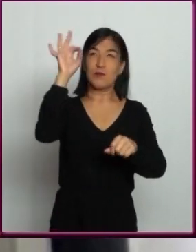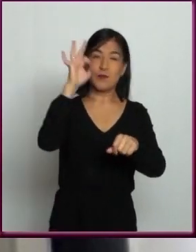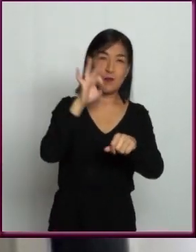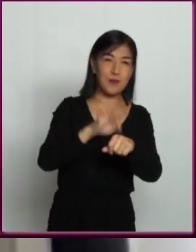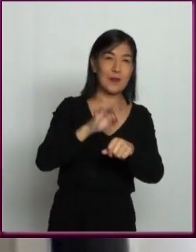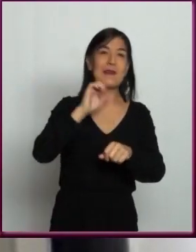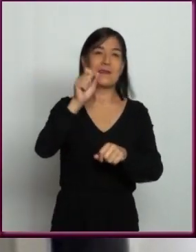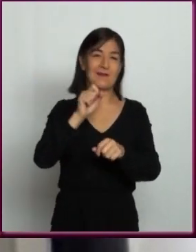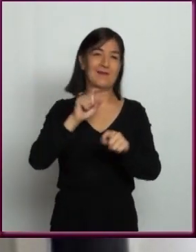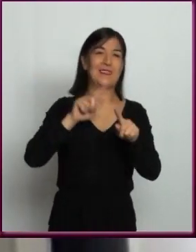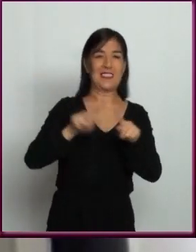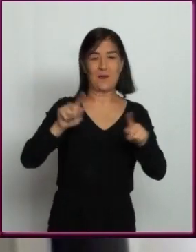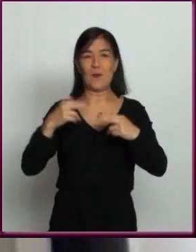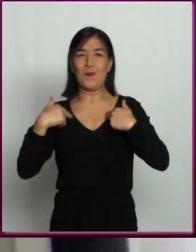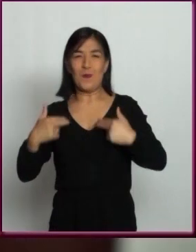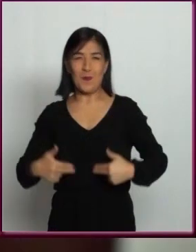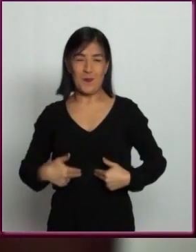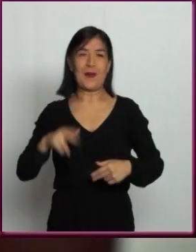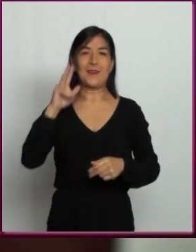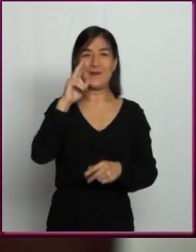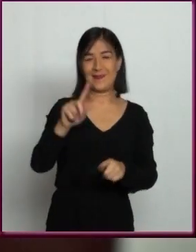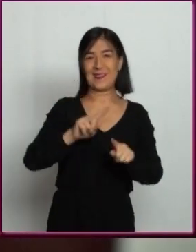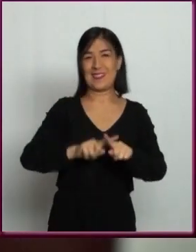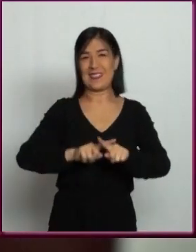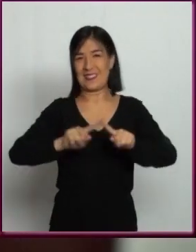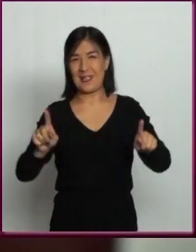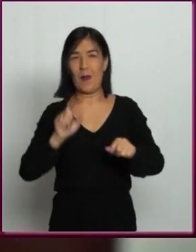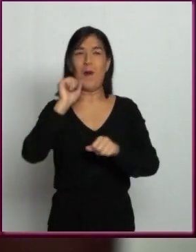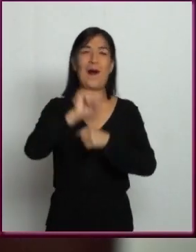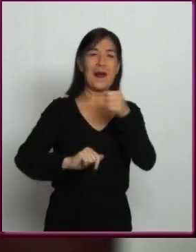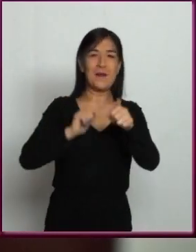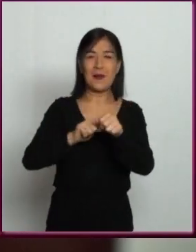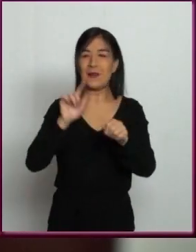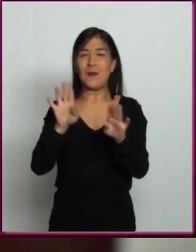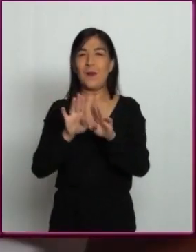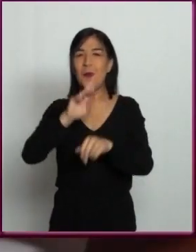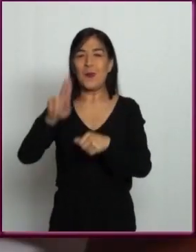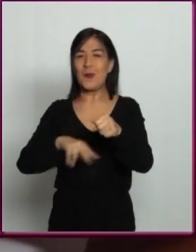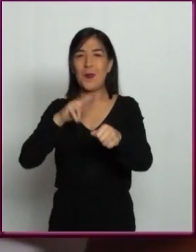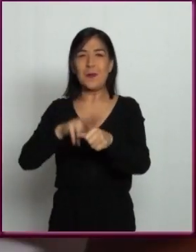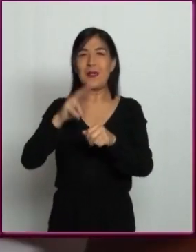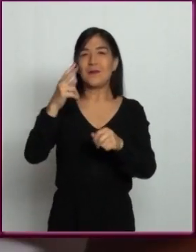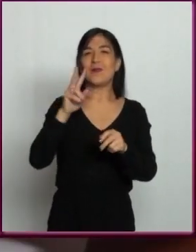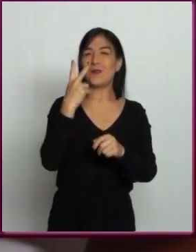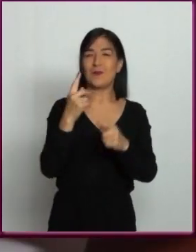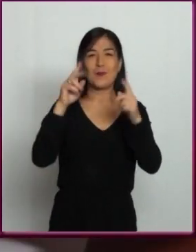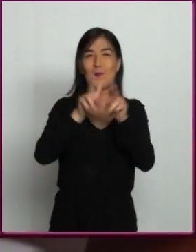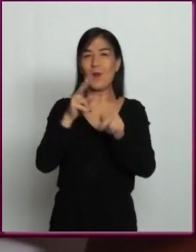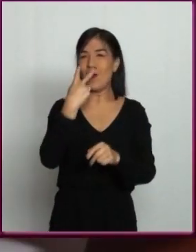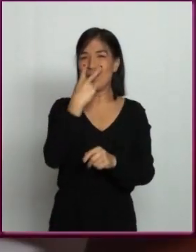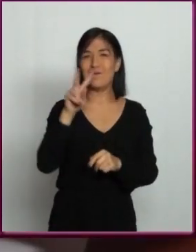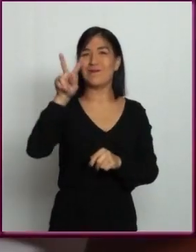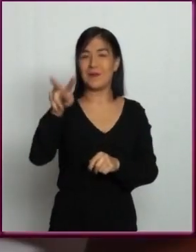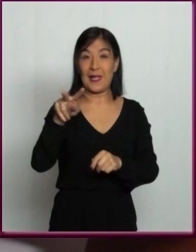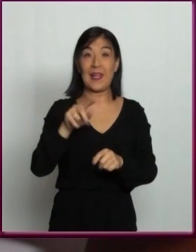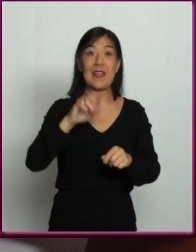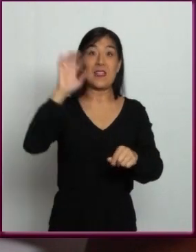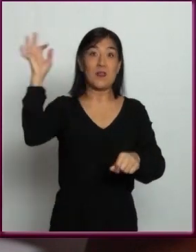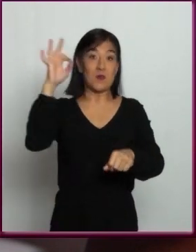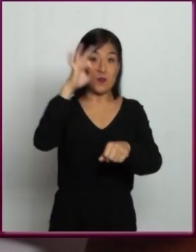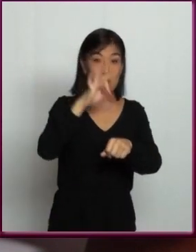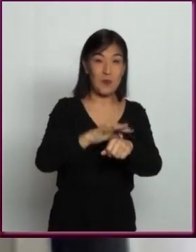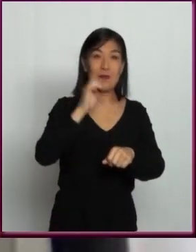a diferencia de los vertebrados que poseemos eh, ojos simples, los insectos poseen